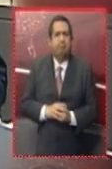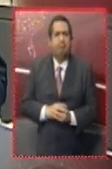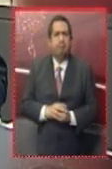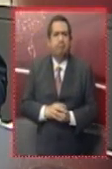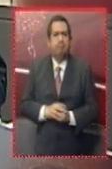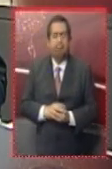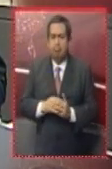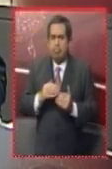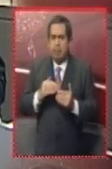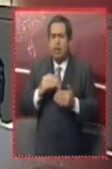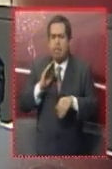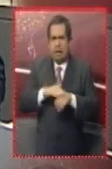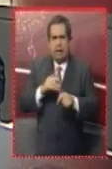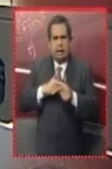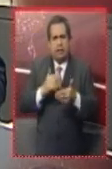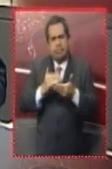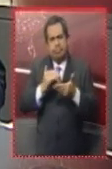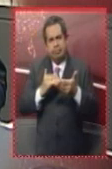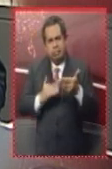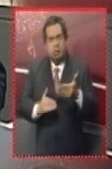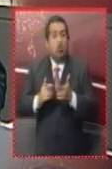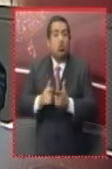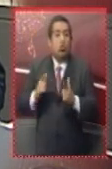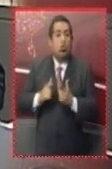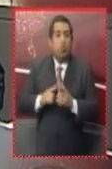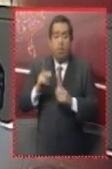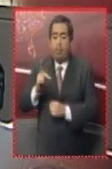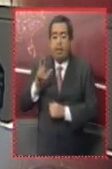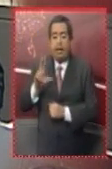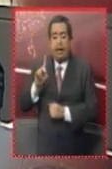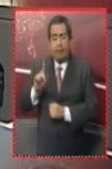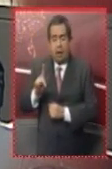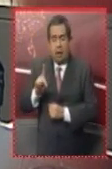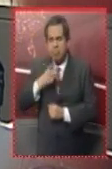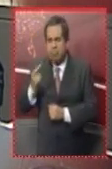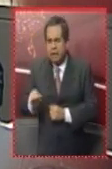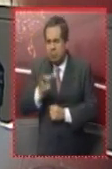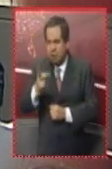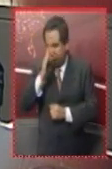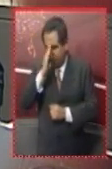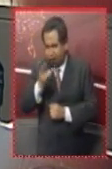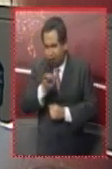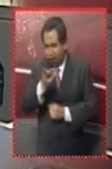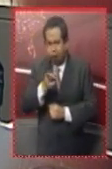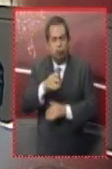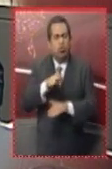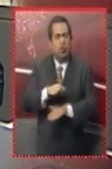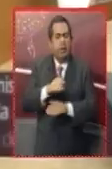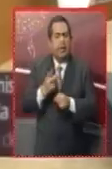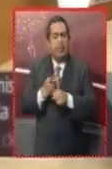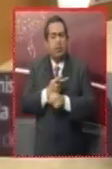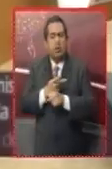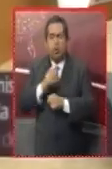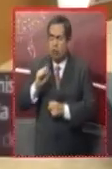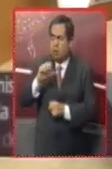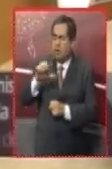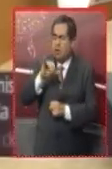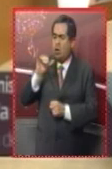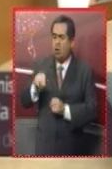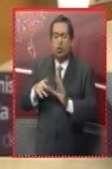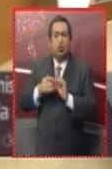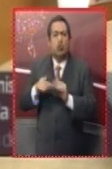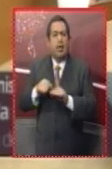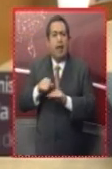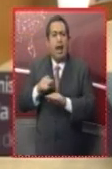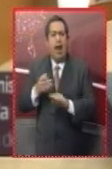Bueno, y continuó este encuentro. El grupo parlamentario del PRD cuestionó a la compareciente sobre la decisión tomada por la Suprema Corte respecto al